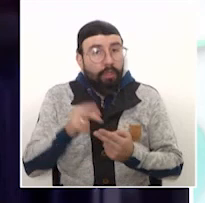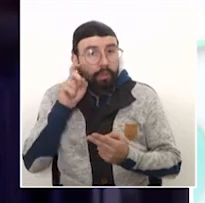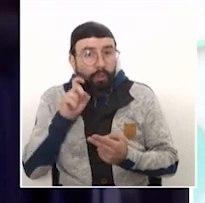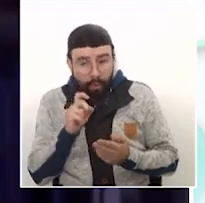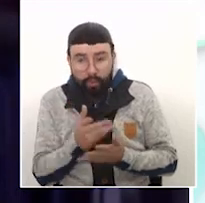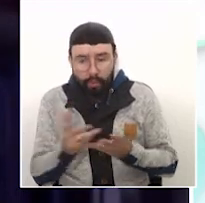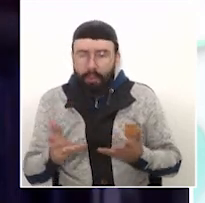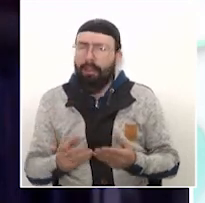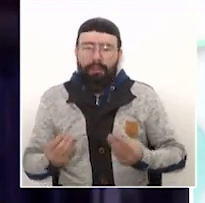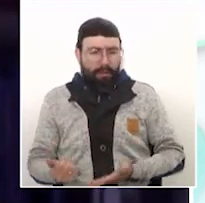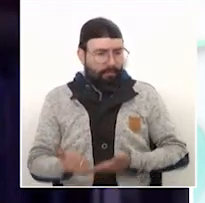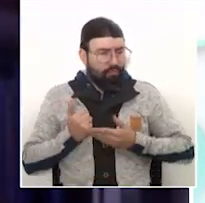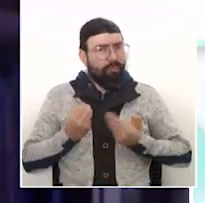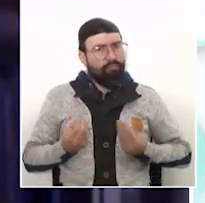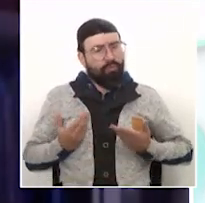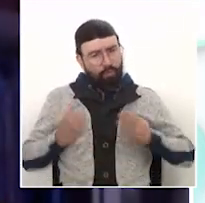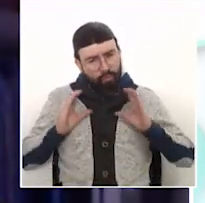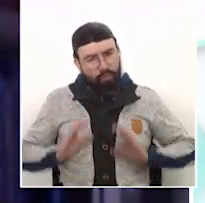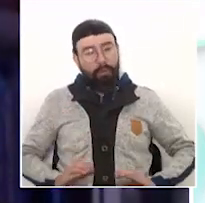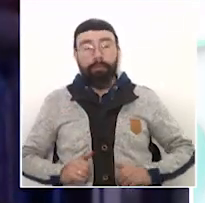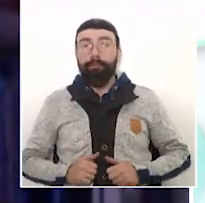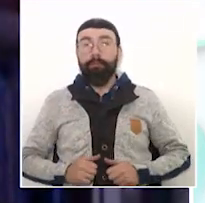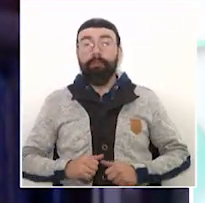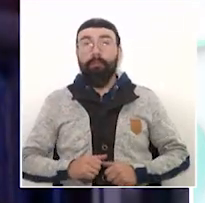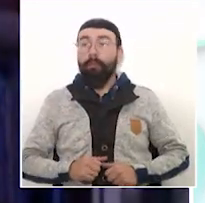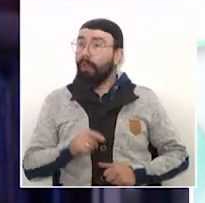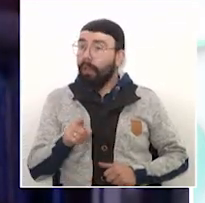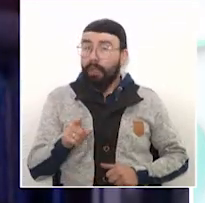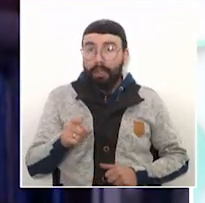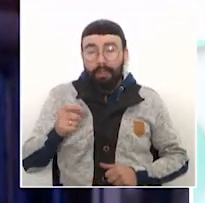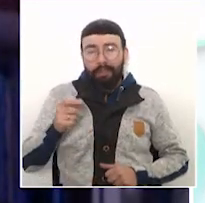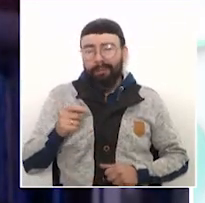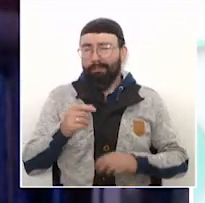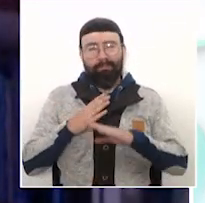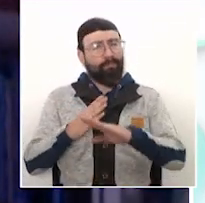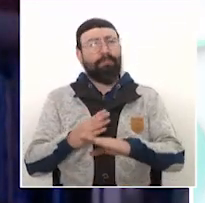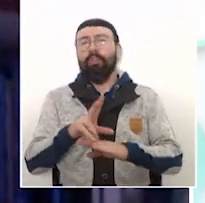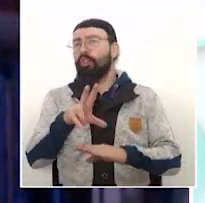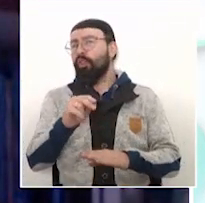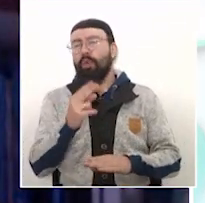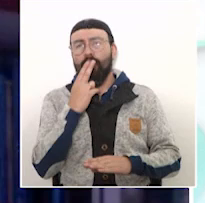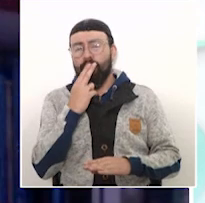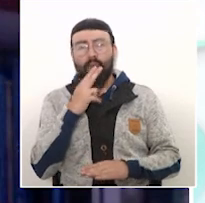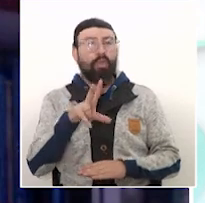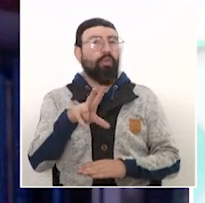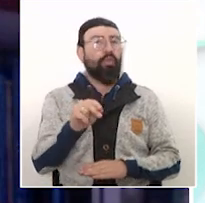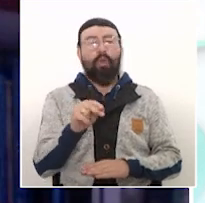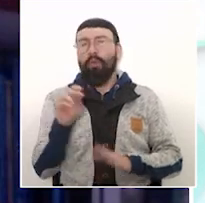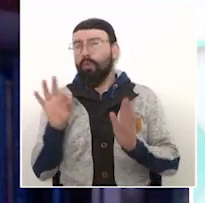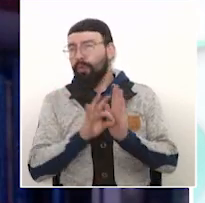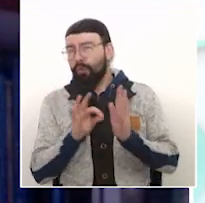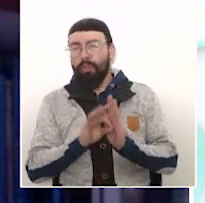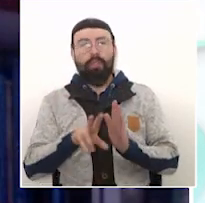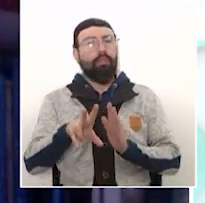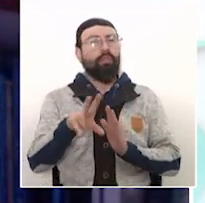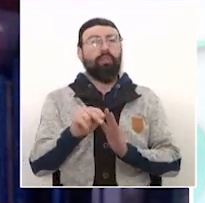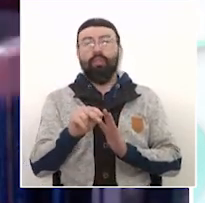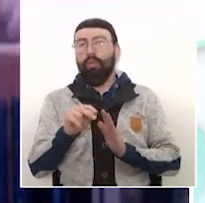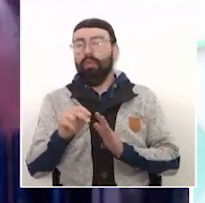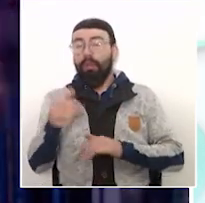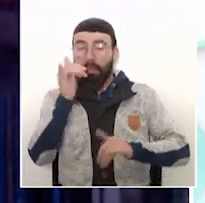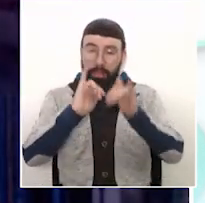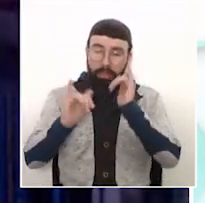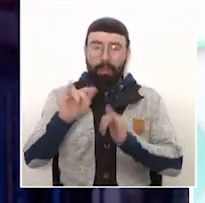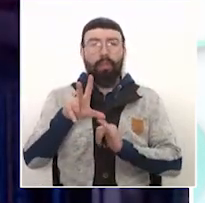hay 4 plagas para tu cuerpo, que son, espero que no las tengas, no cigarrillo, no drogas, no licor, no estrés. Cuando te haces